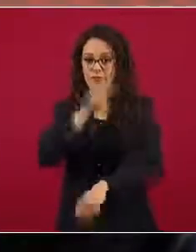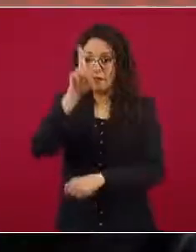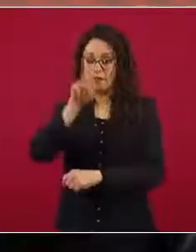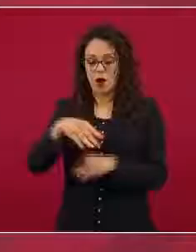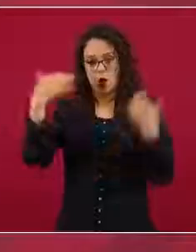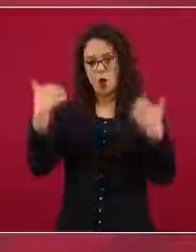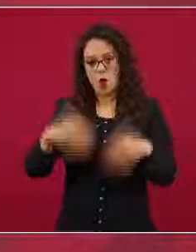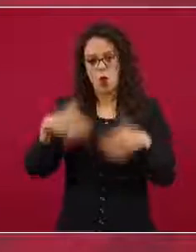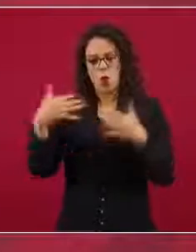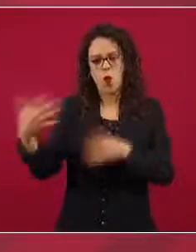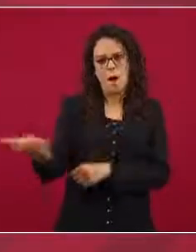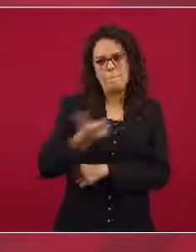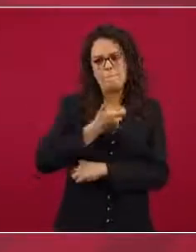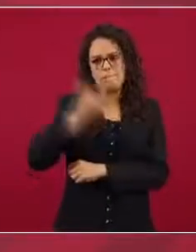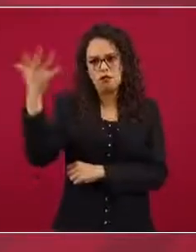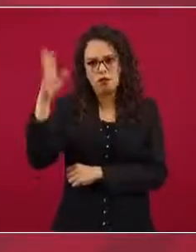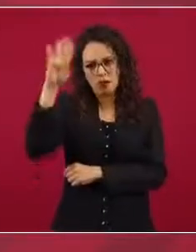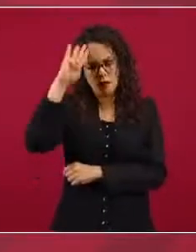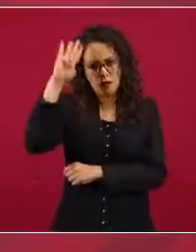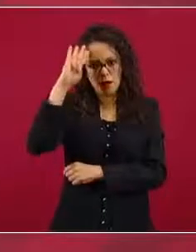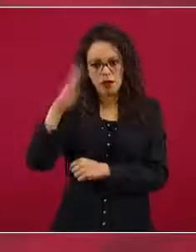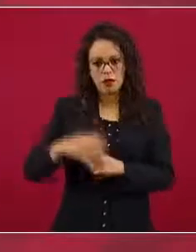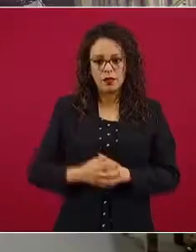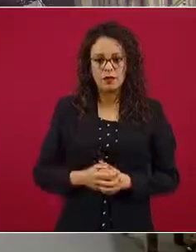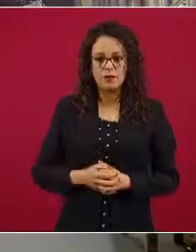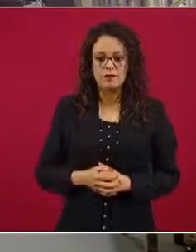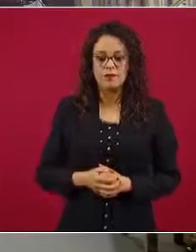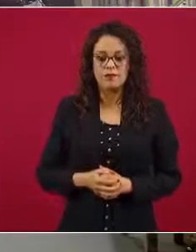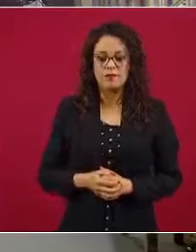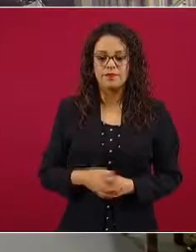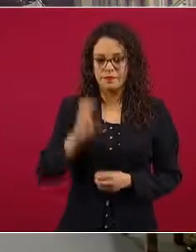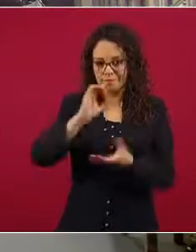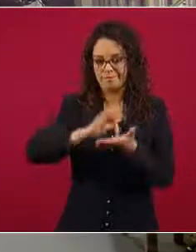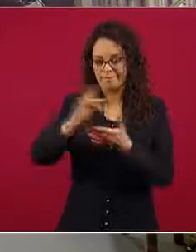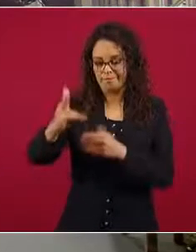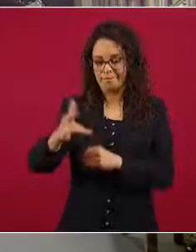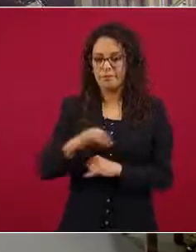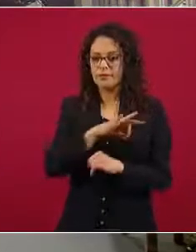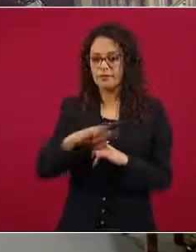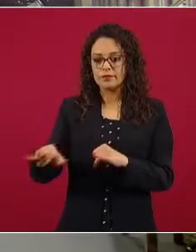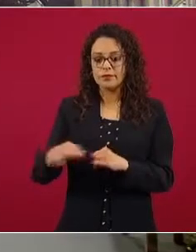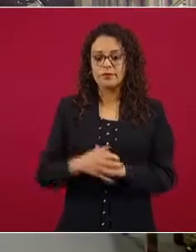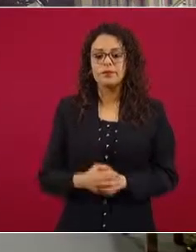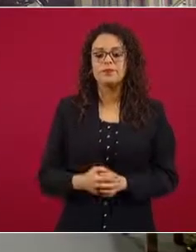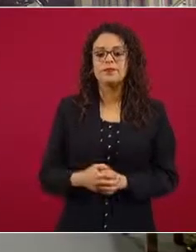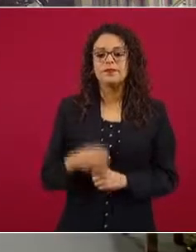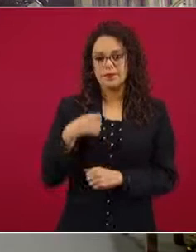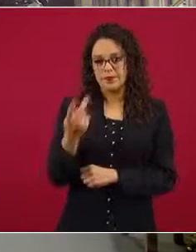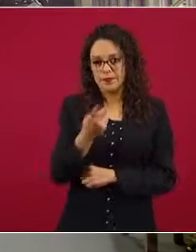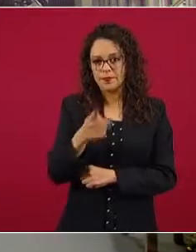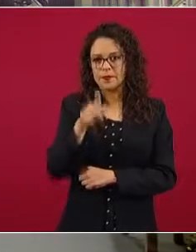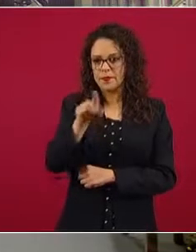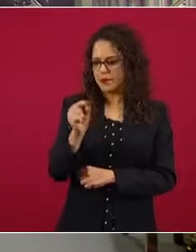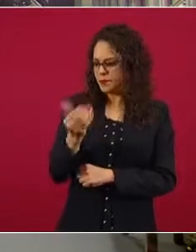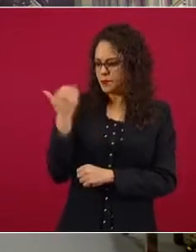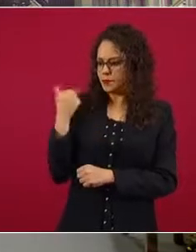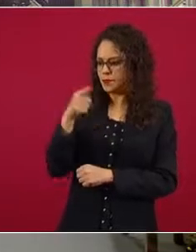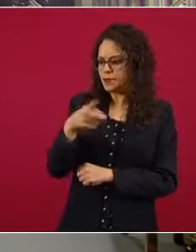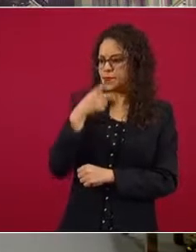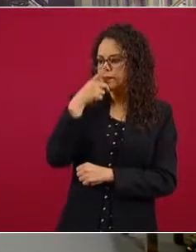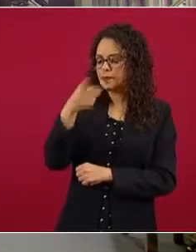muy elevados. Eso es lo que puedo comentar. Gracias, presidente. Y finalmente, usted hablaba hace unos días de la coalición de la